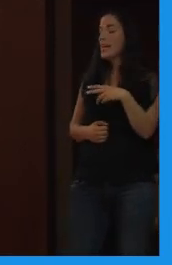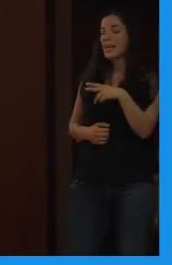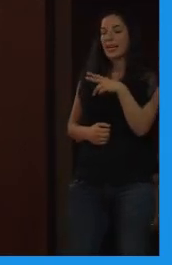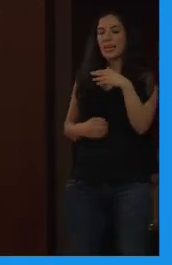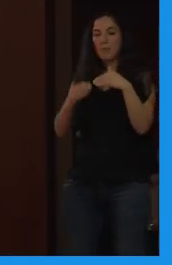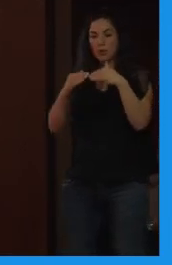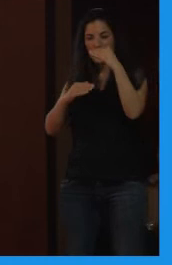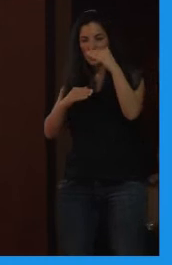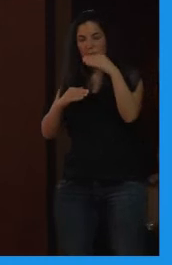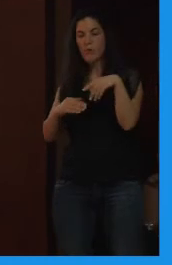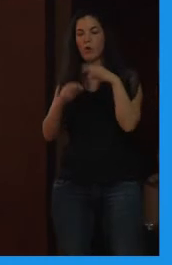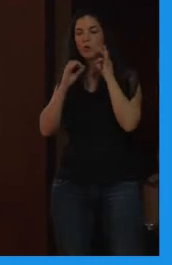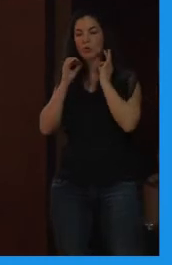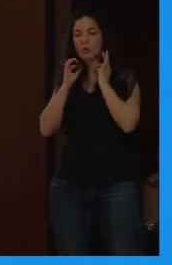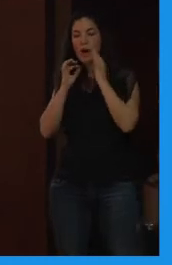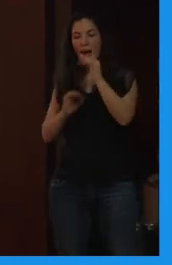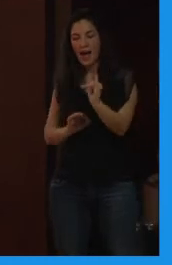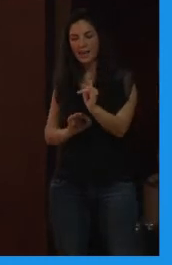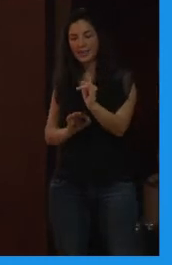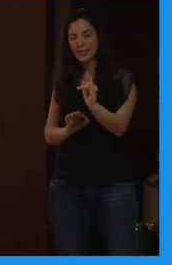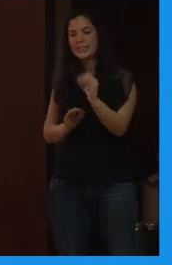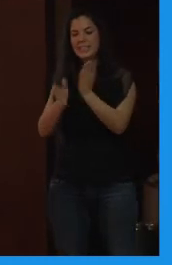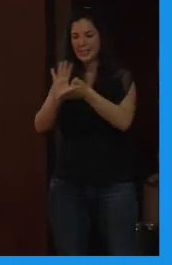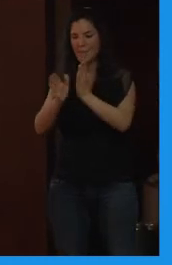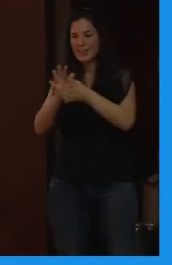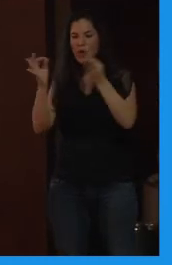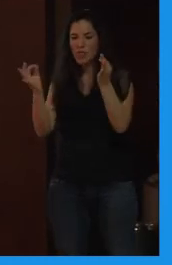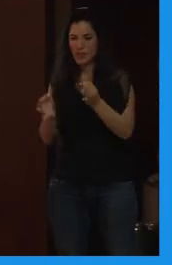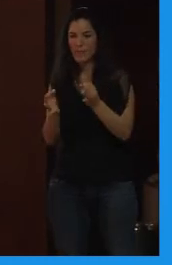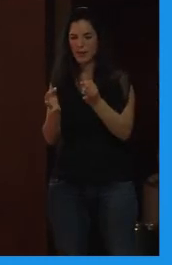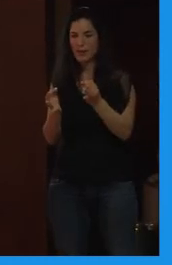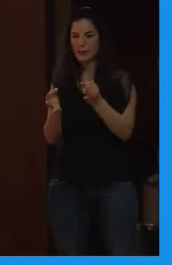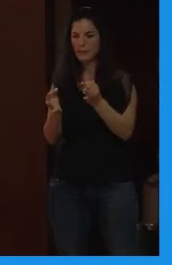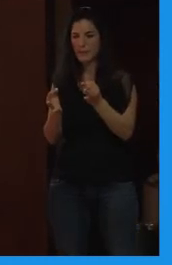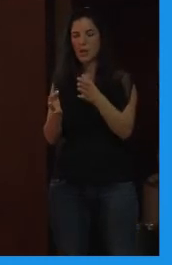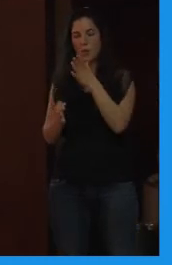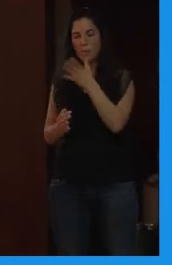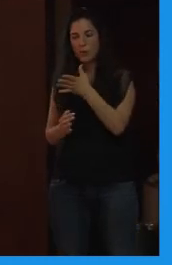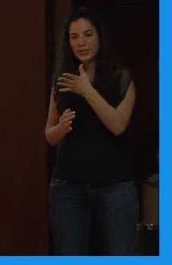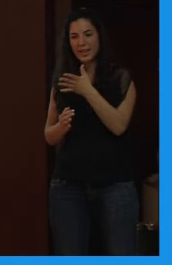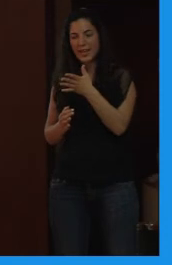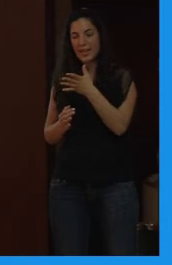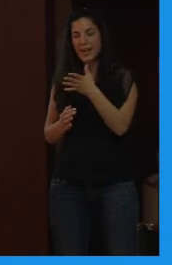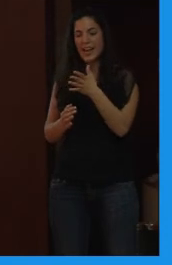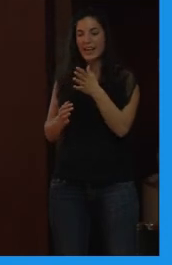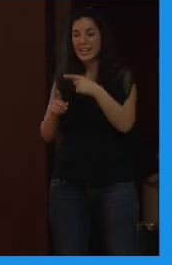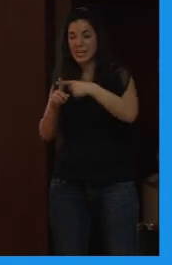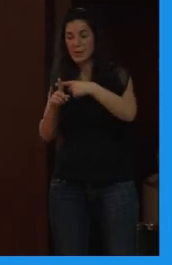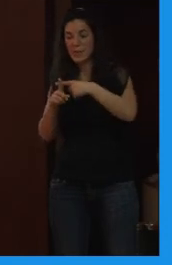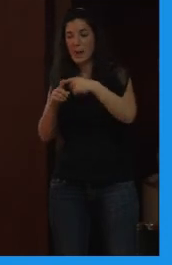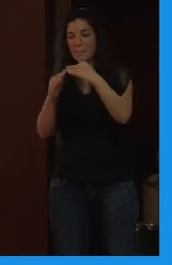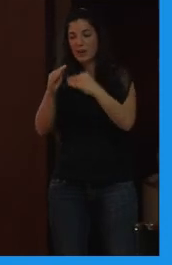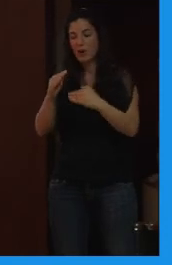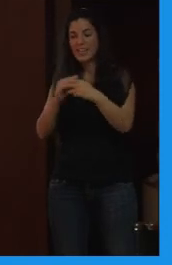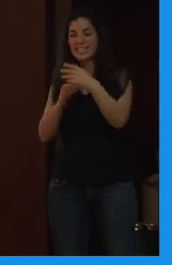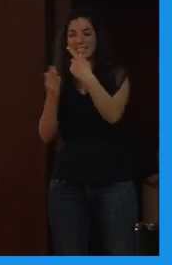momentos se debe tratar porque el nivel que lleva tiene que tener de TSH es menos de 2,5. Ya habéis visto que